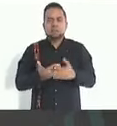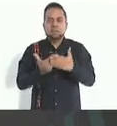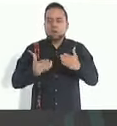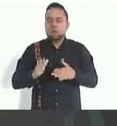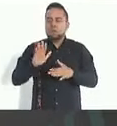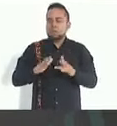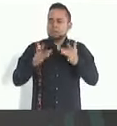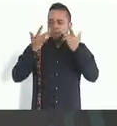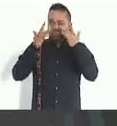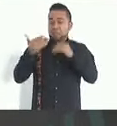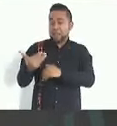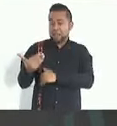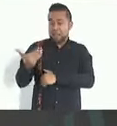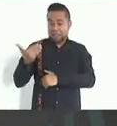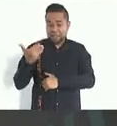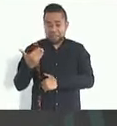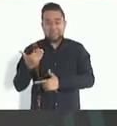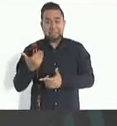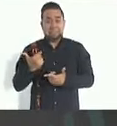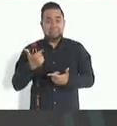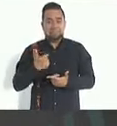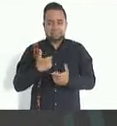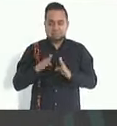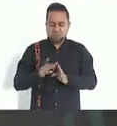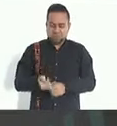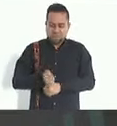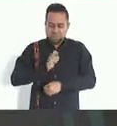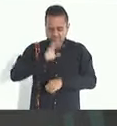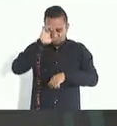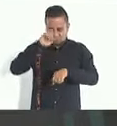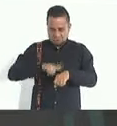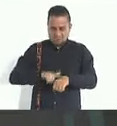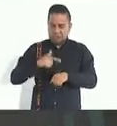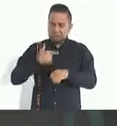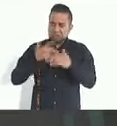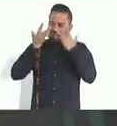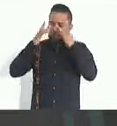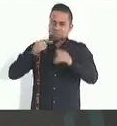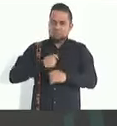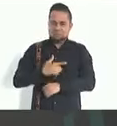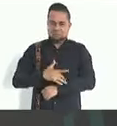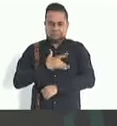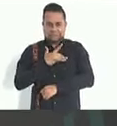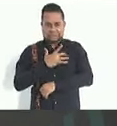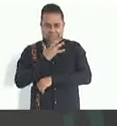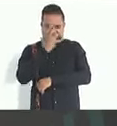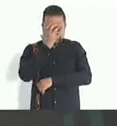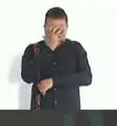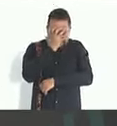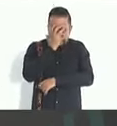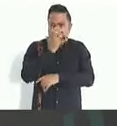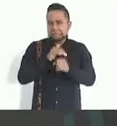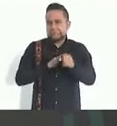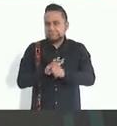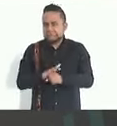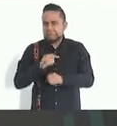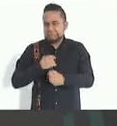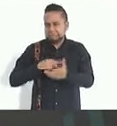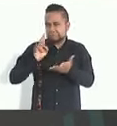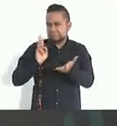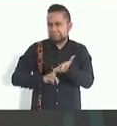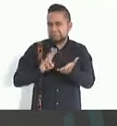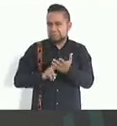renunciar de nuestra identidad, de avergonzarnos de nuestros